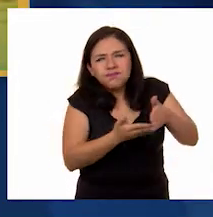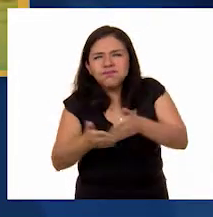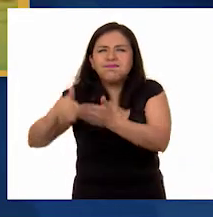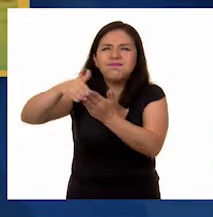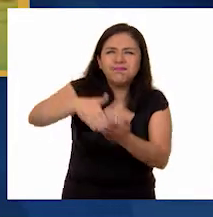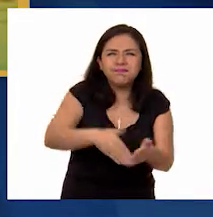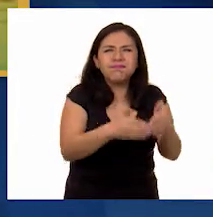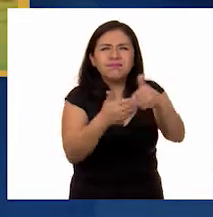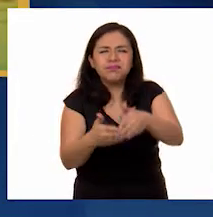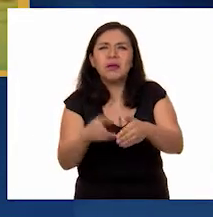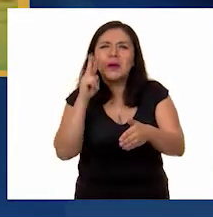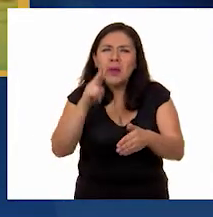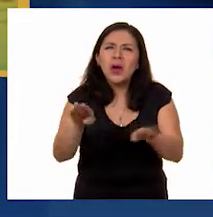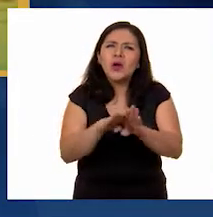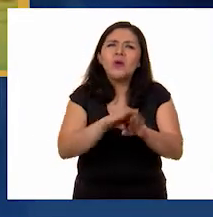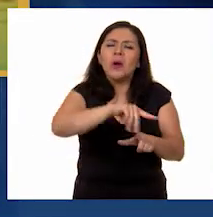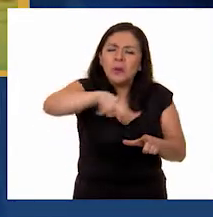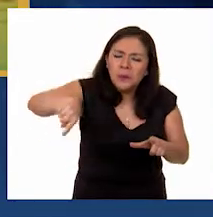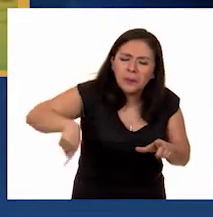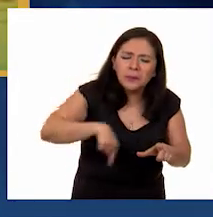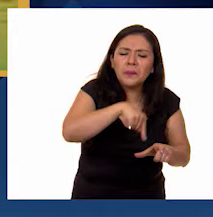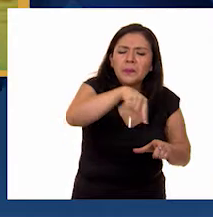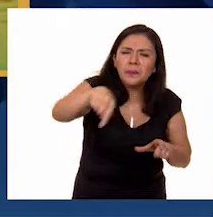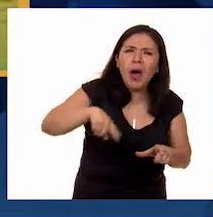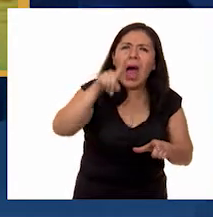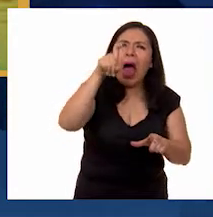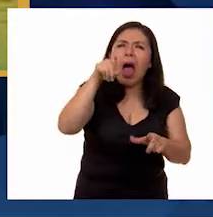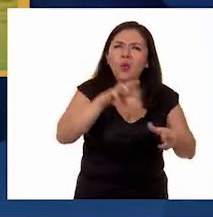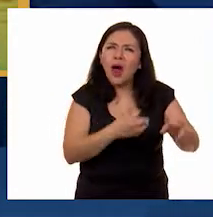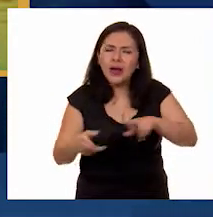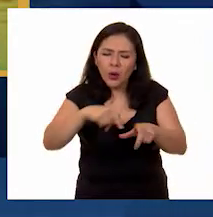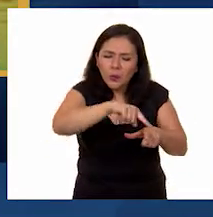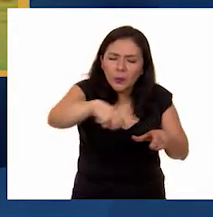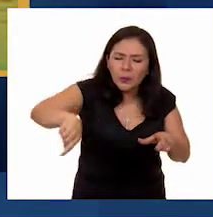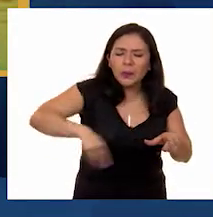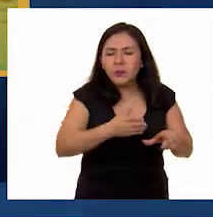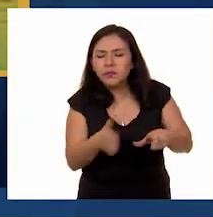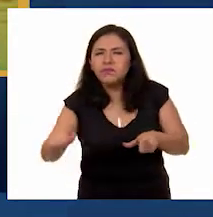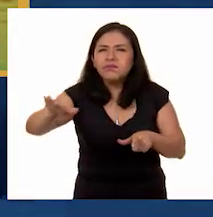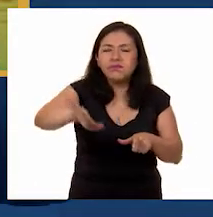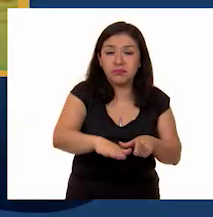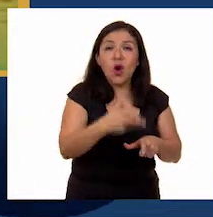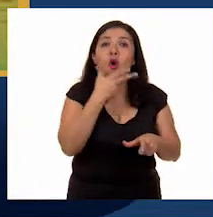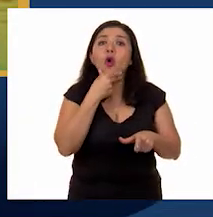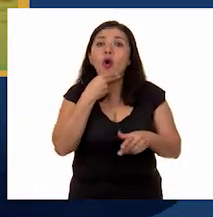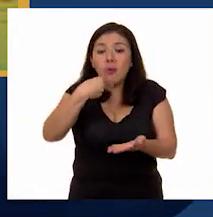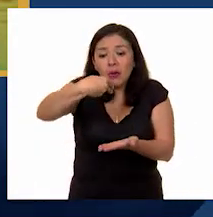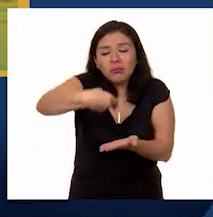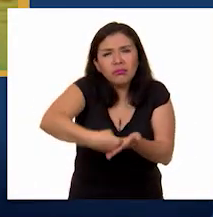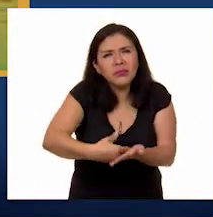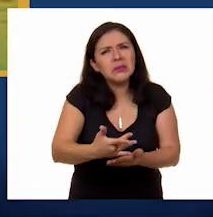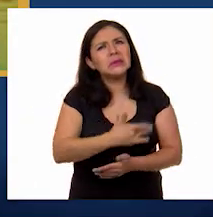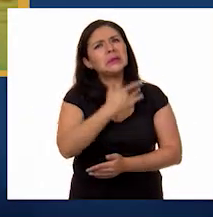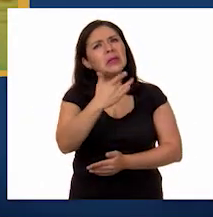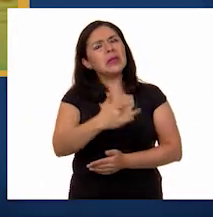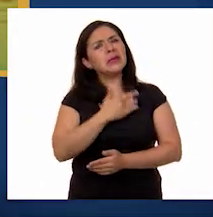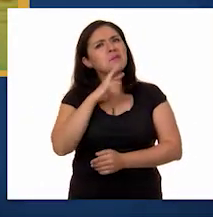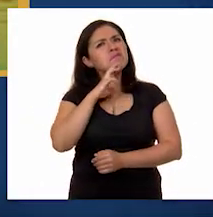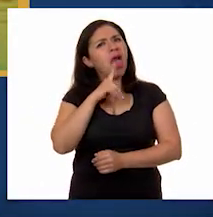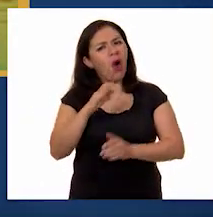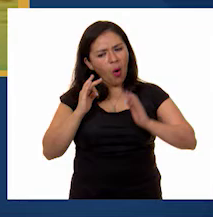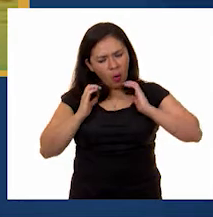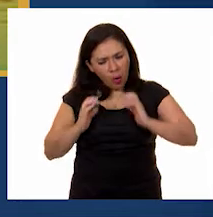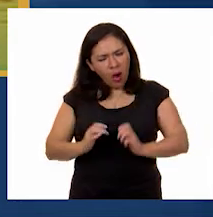velozmente, girando a ratos sobre sí misma ante el borbollón de un remolino. El hombre que iba en ella se sentía cada vez mejor